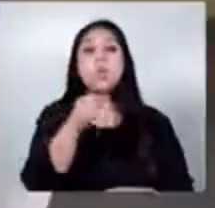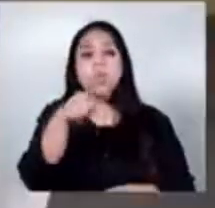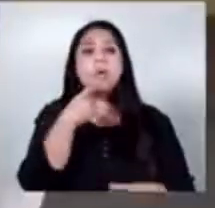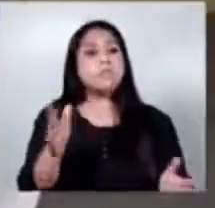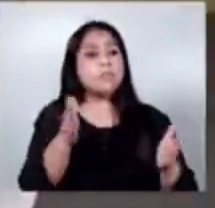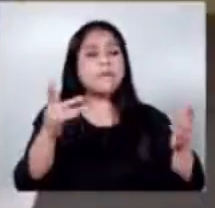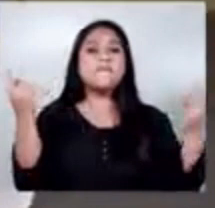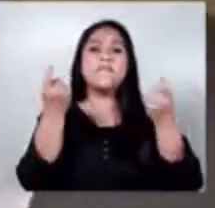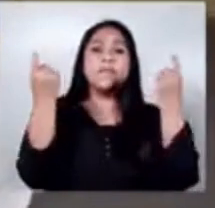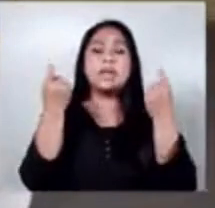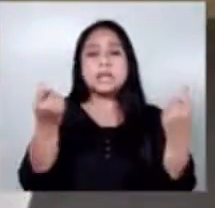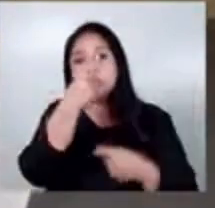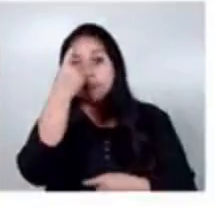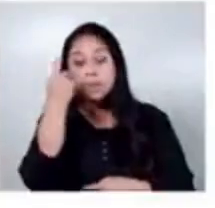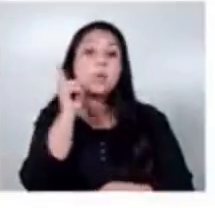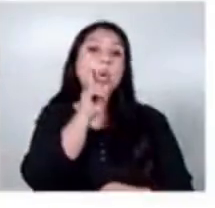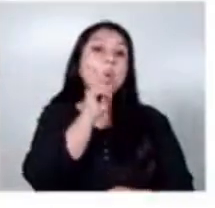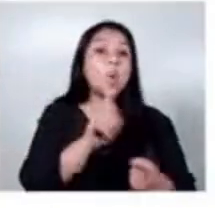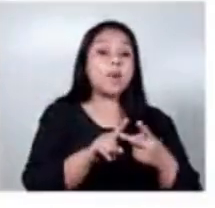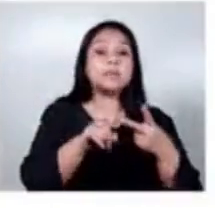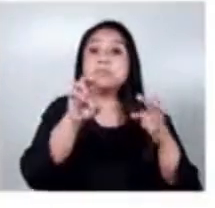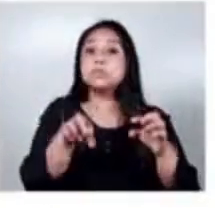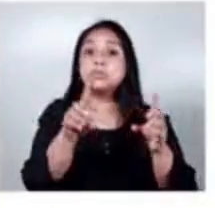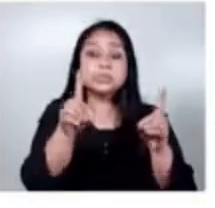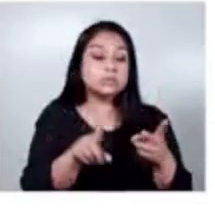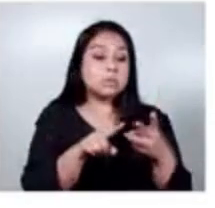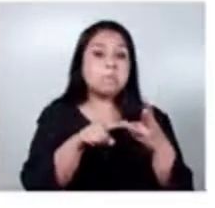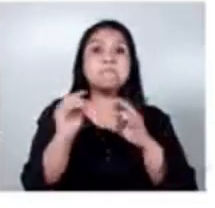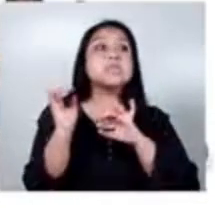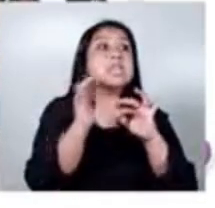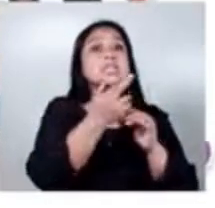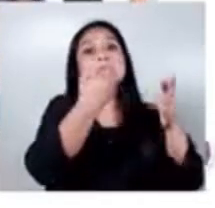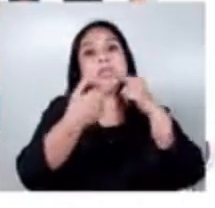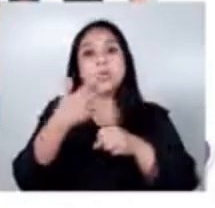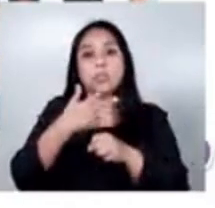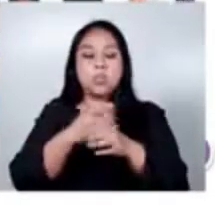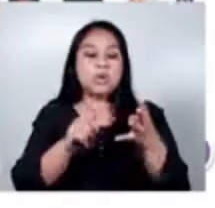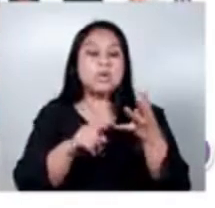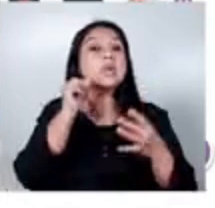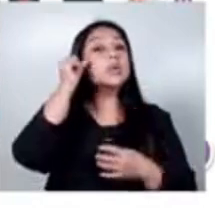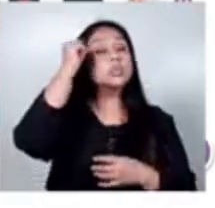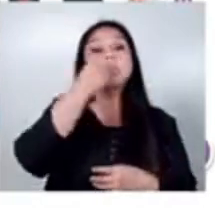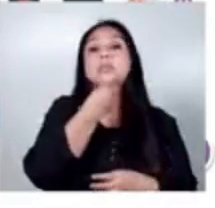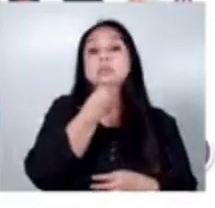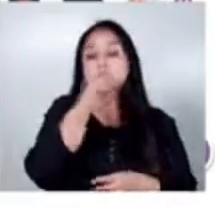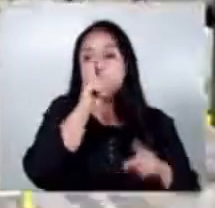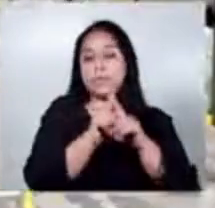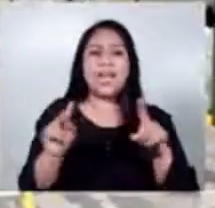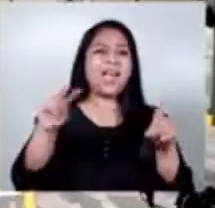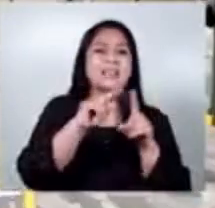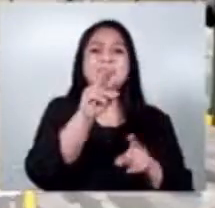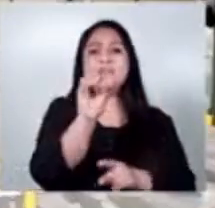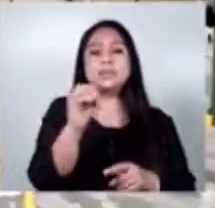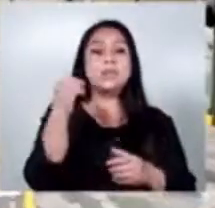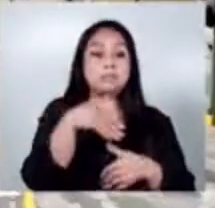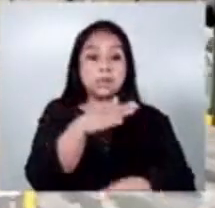Social, Mintrav, promovió ferias de empleo para jóvenes, personas con discapacidad, migrantes retornados y adultos mayores. Hasta el 20